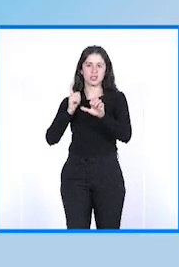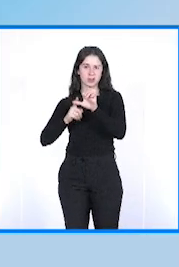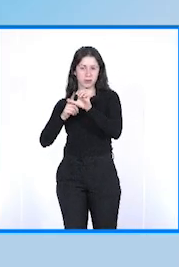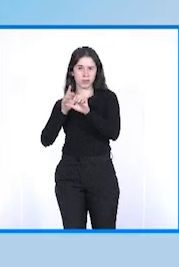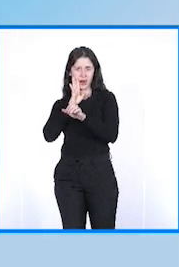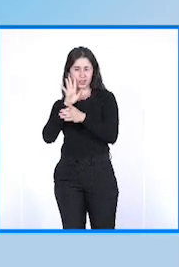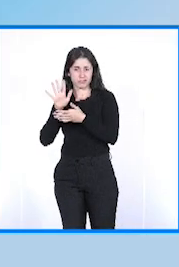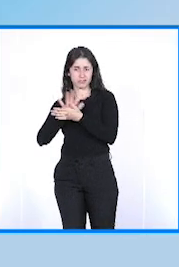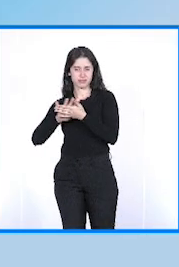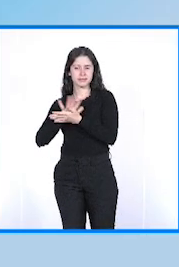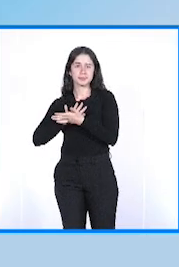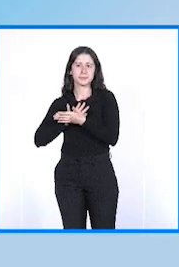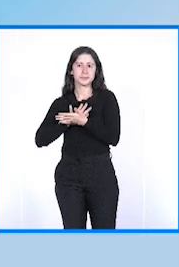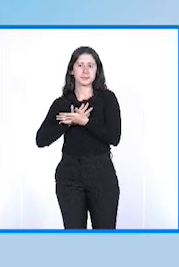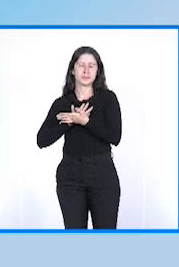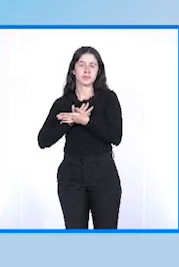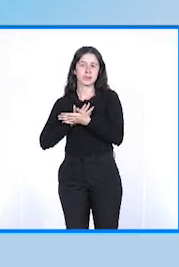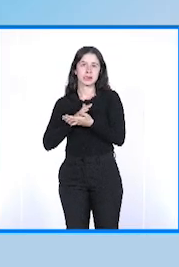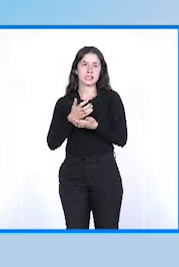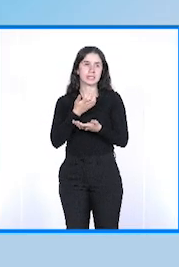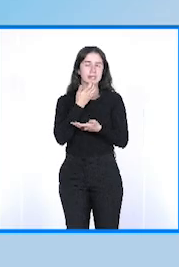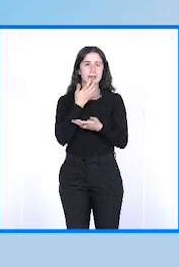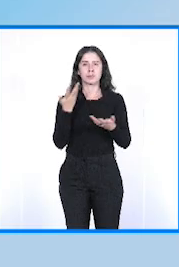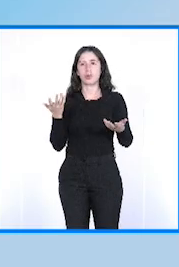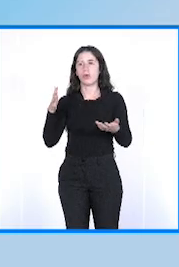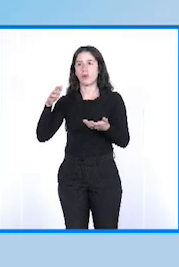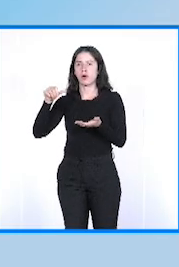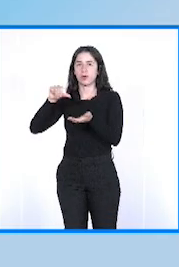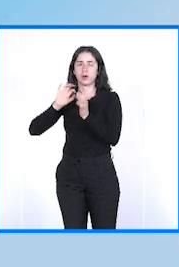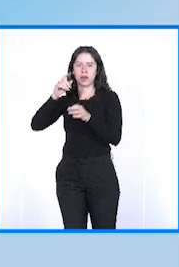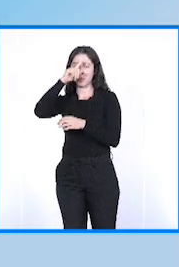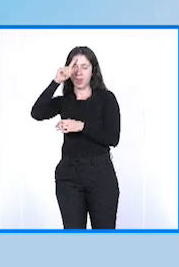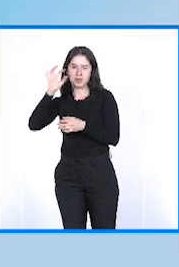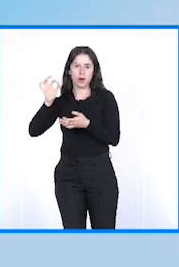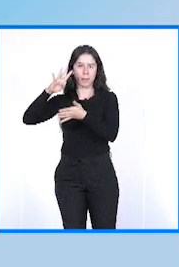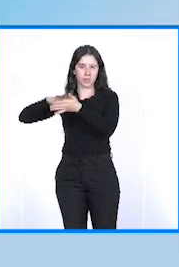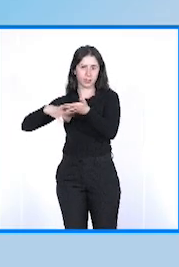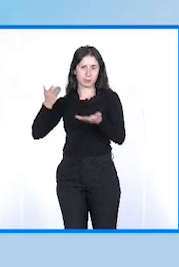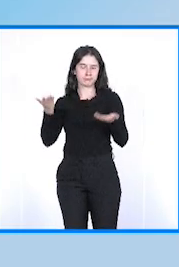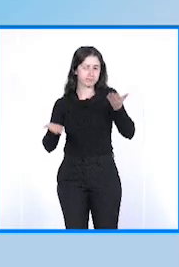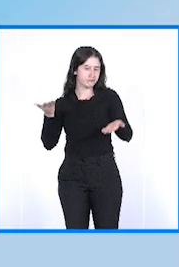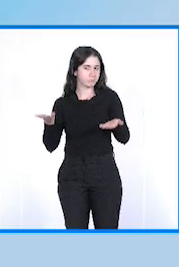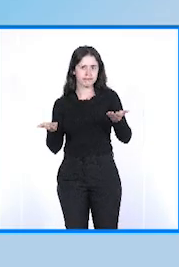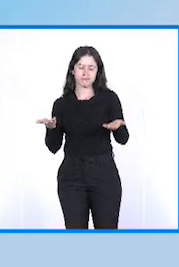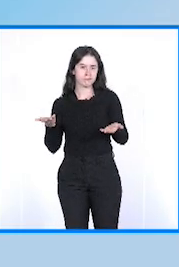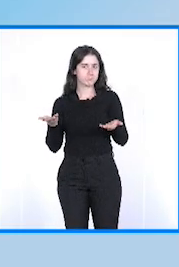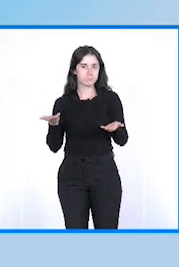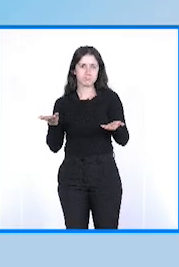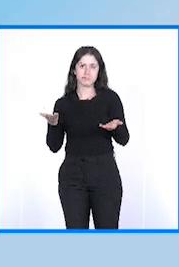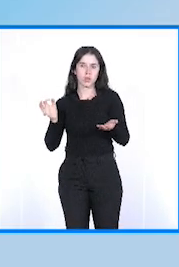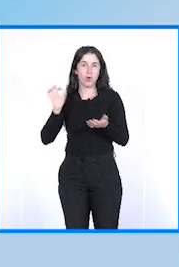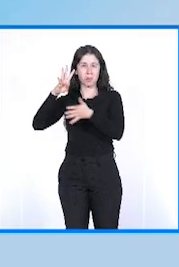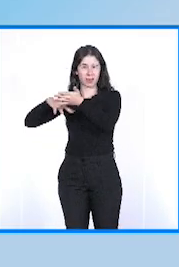a ver que en una ciudad como Madrid o Barcelona en el centro de Barcelona en la zona